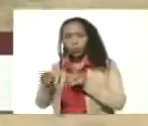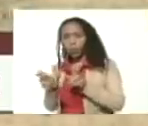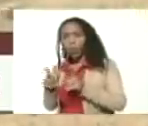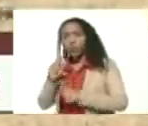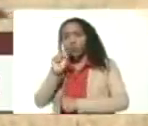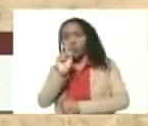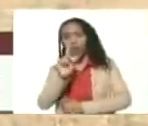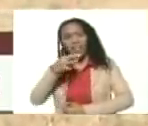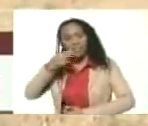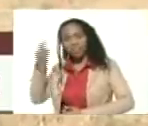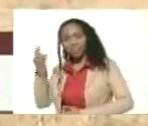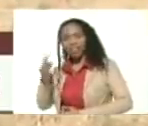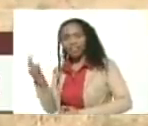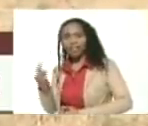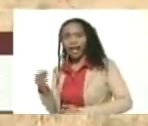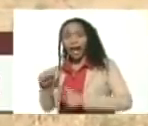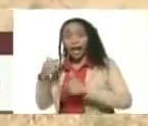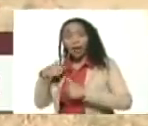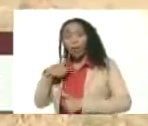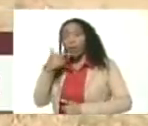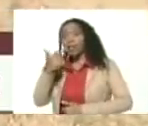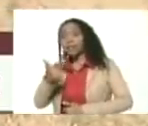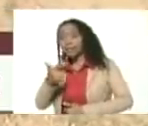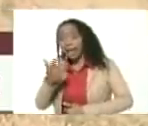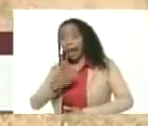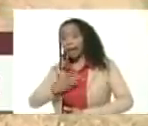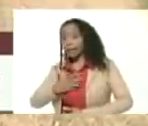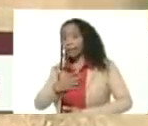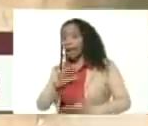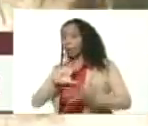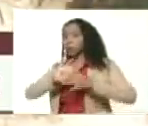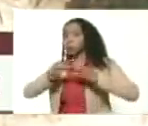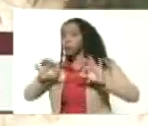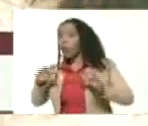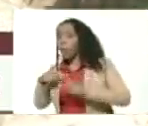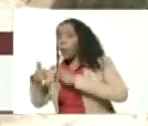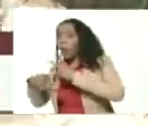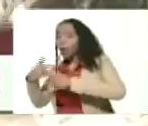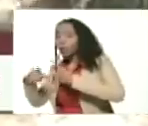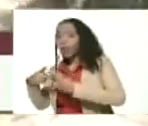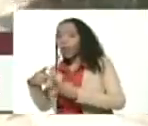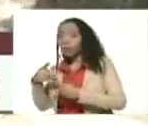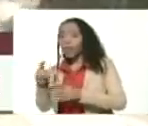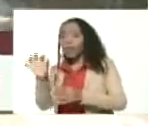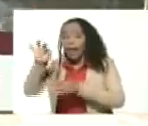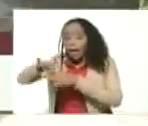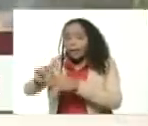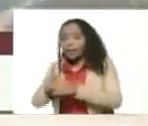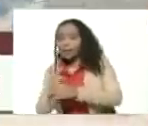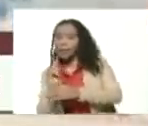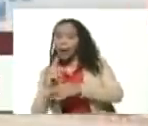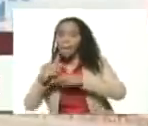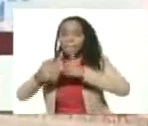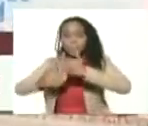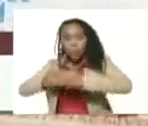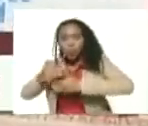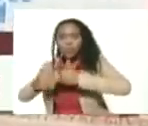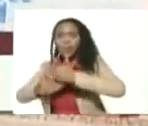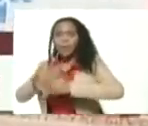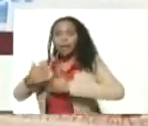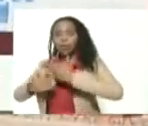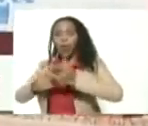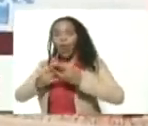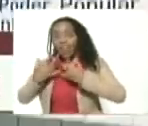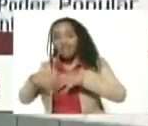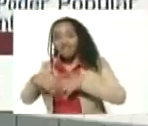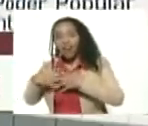una realidad. Y como lo decía nuestro alcalde, el encadenamiento productivo que va desde la siembra, el procesamiento, tenemos aquí las